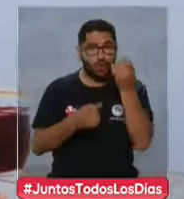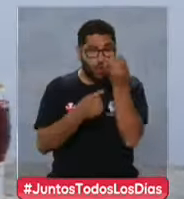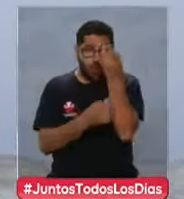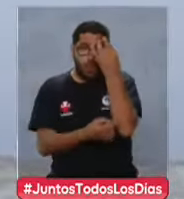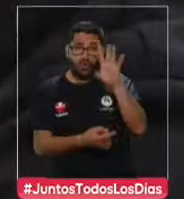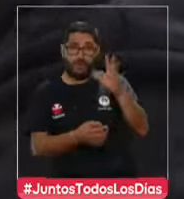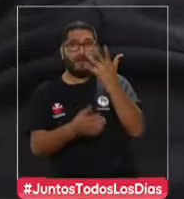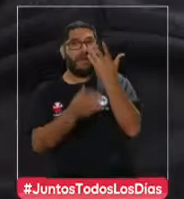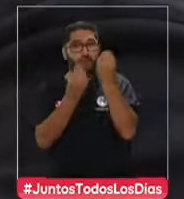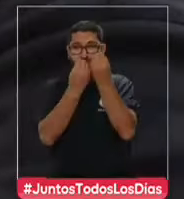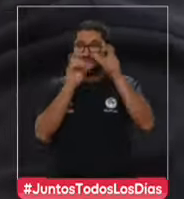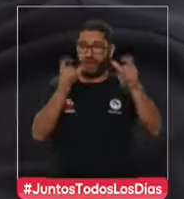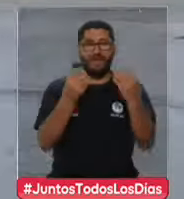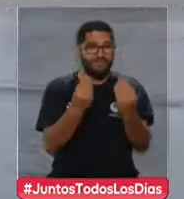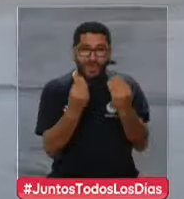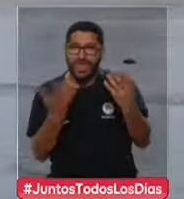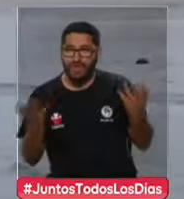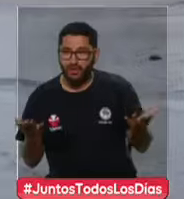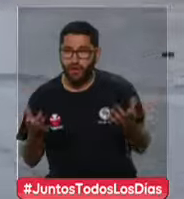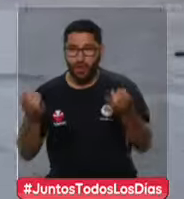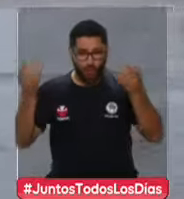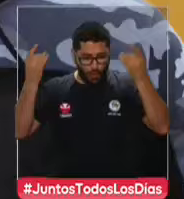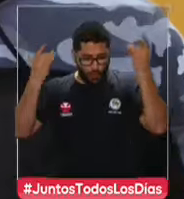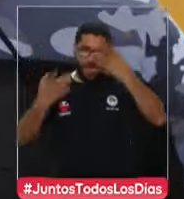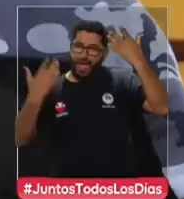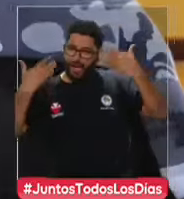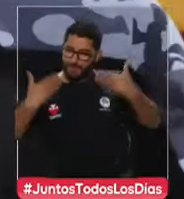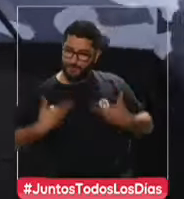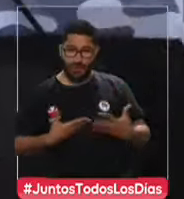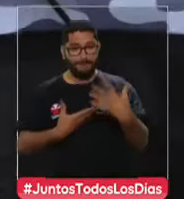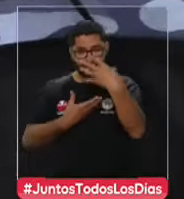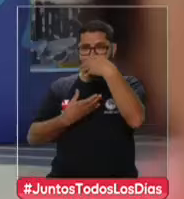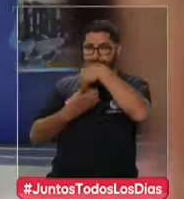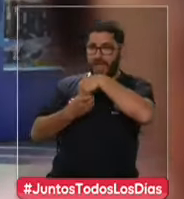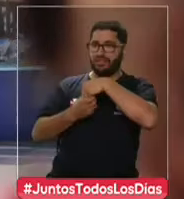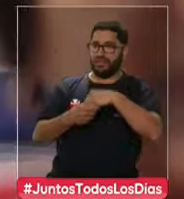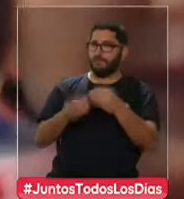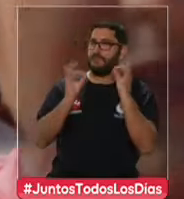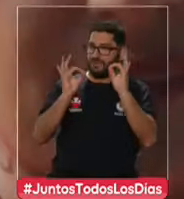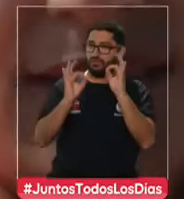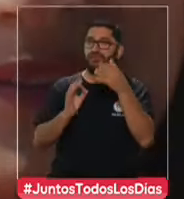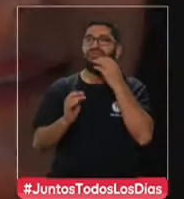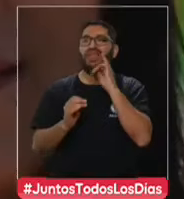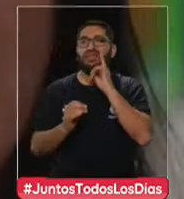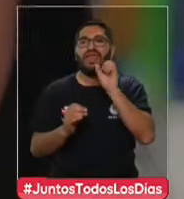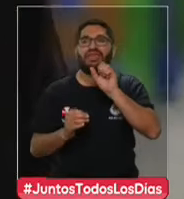gente buena, bella por fuera y hermosa por dentro. Y una de esas personas es Estefanía.